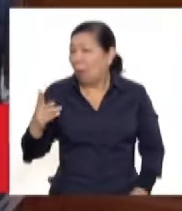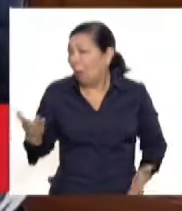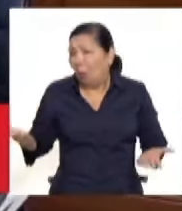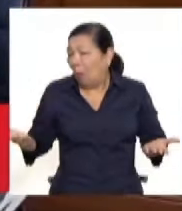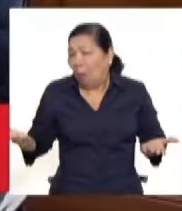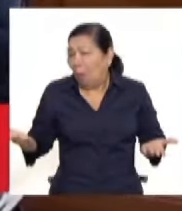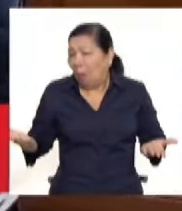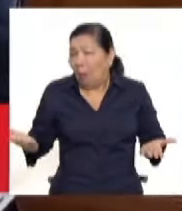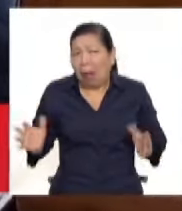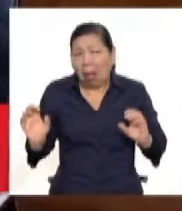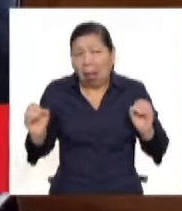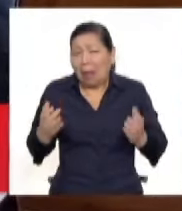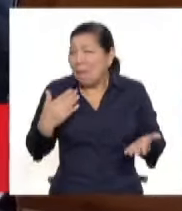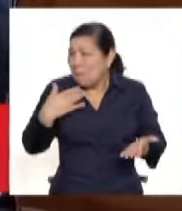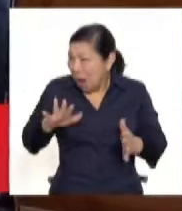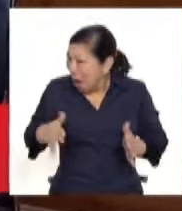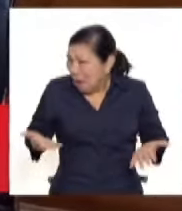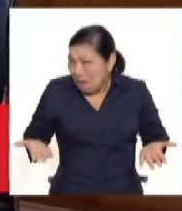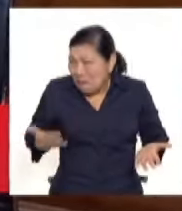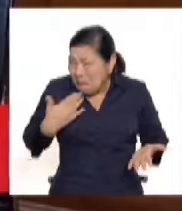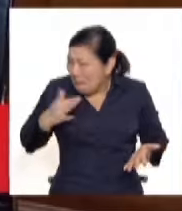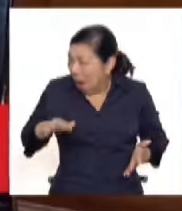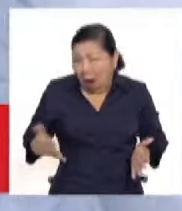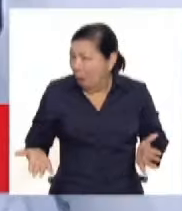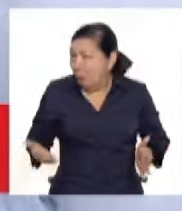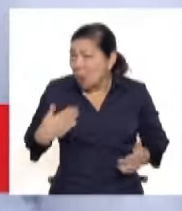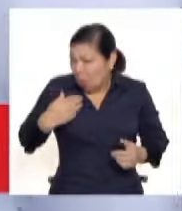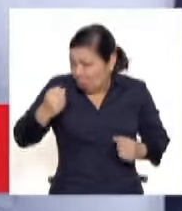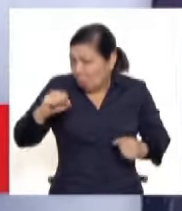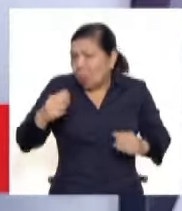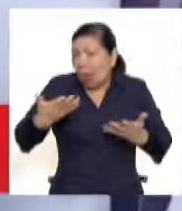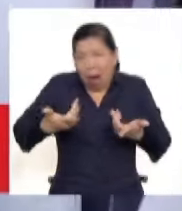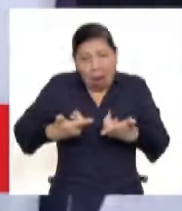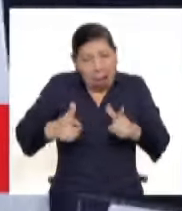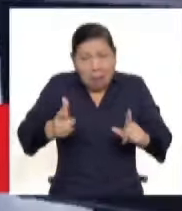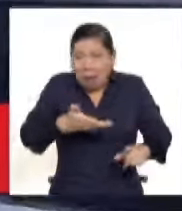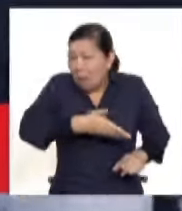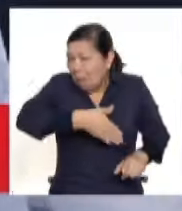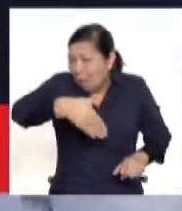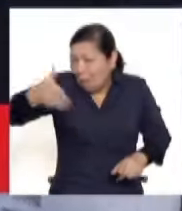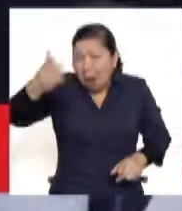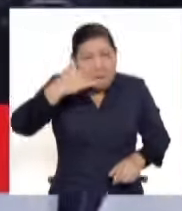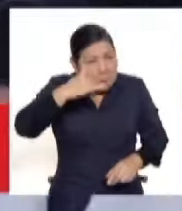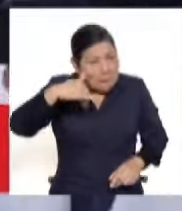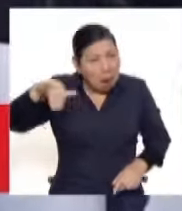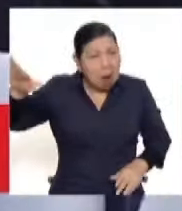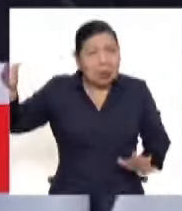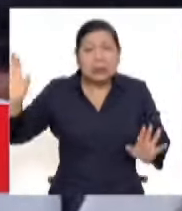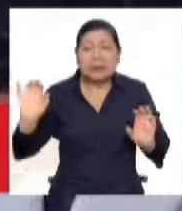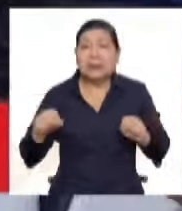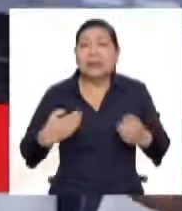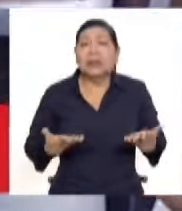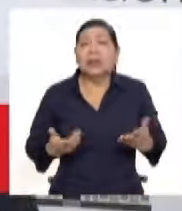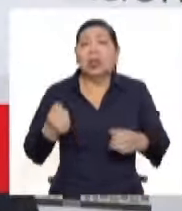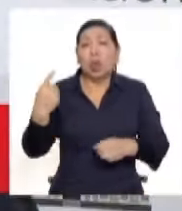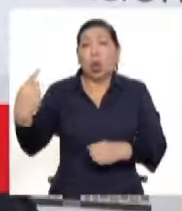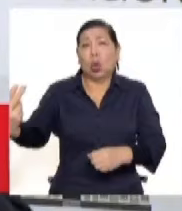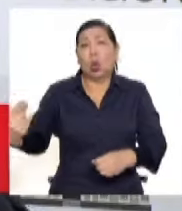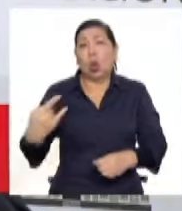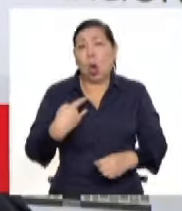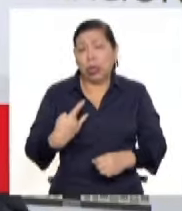malo. Nada de malo he hecho viajando a China. Al ser consultado sobre una posible revocatoria